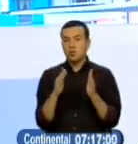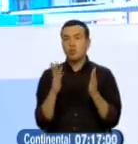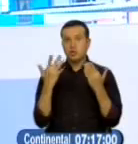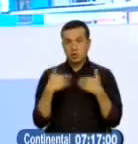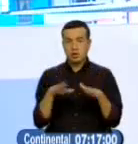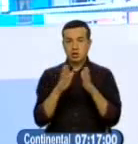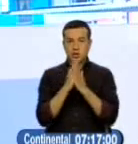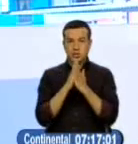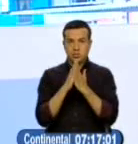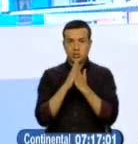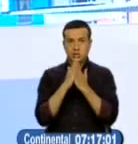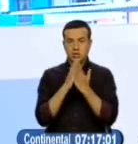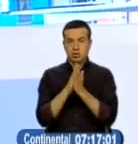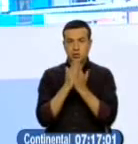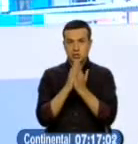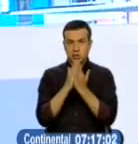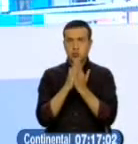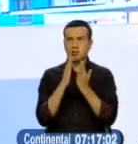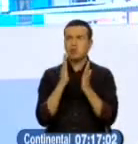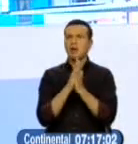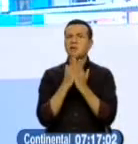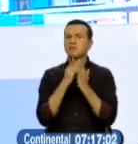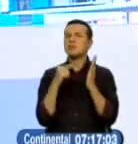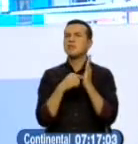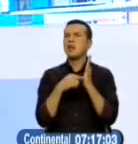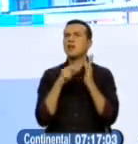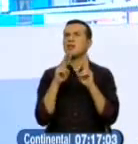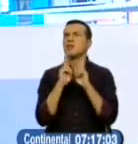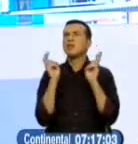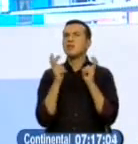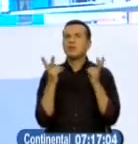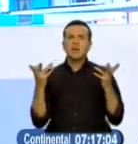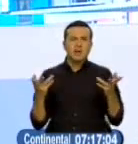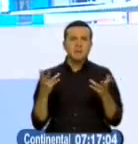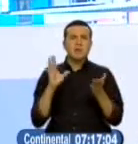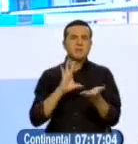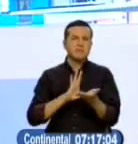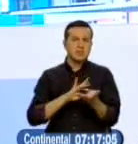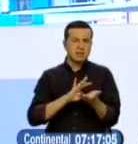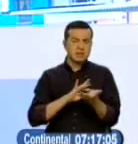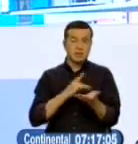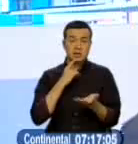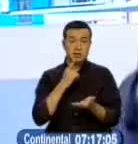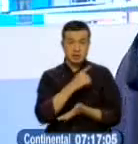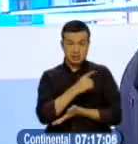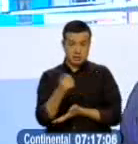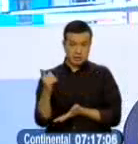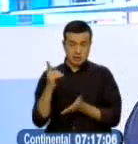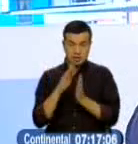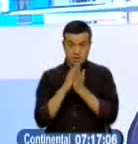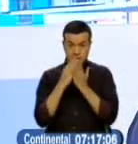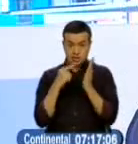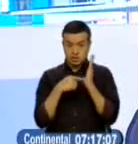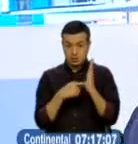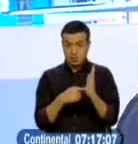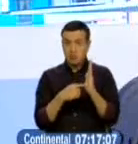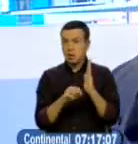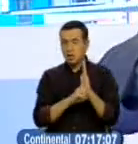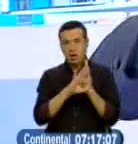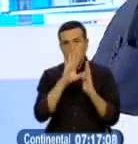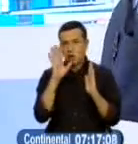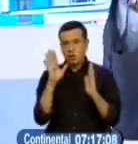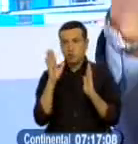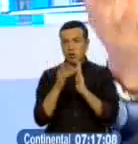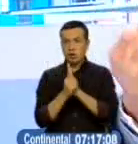de la revista The Lancet, que es esta revista de medicina, donde determina claramente que